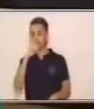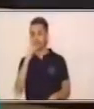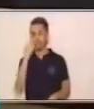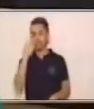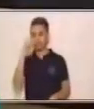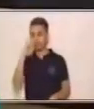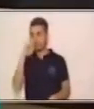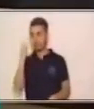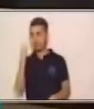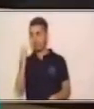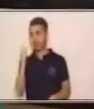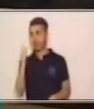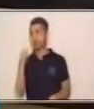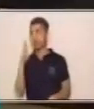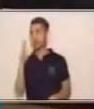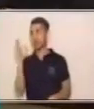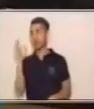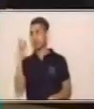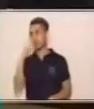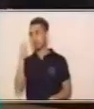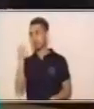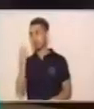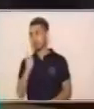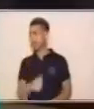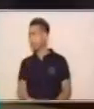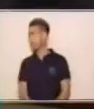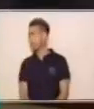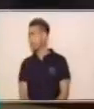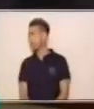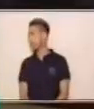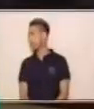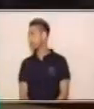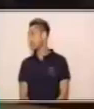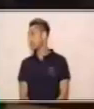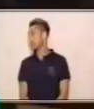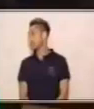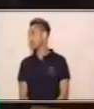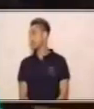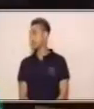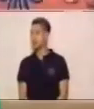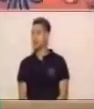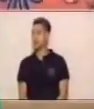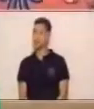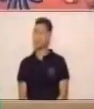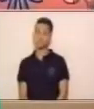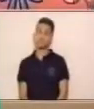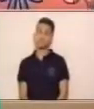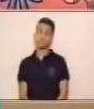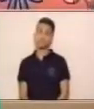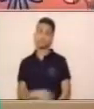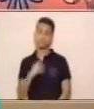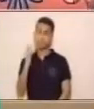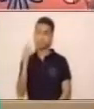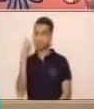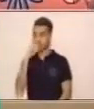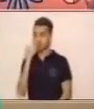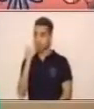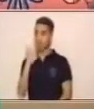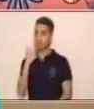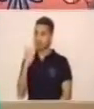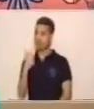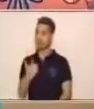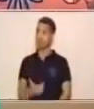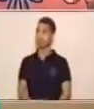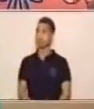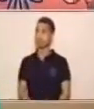Rosa. Ella se llama Rosa, ¿verdad? Entonces, Rosa nos tiene acá un reto. Dice